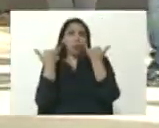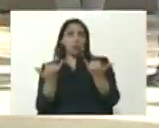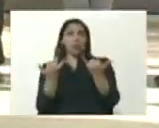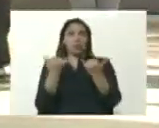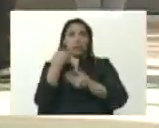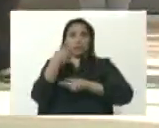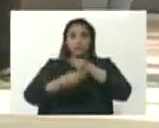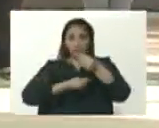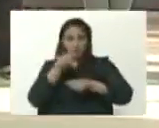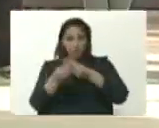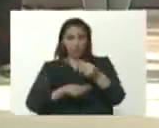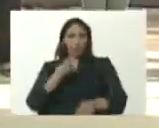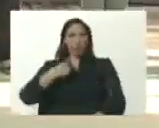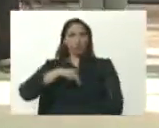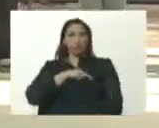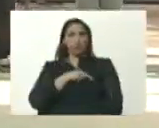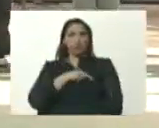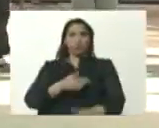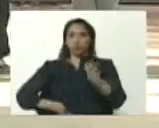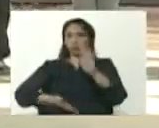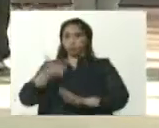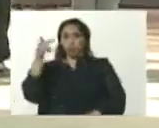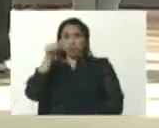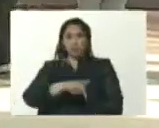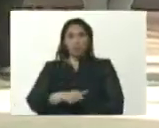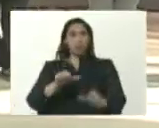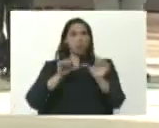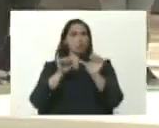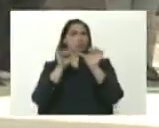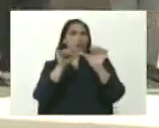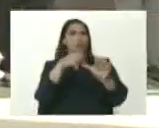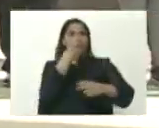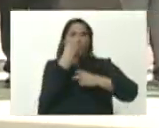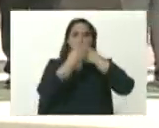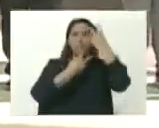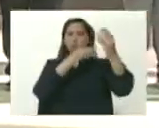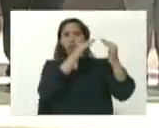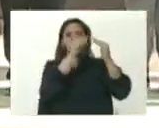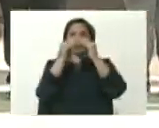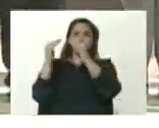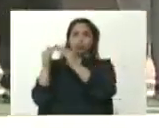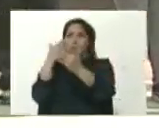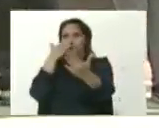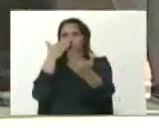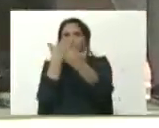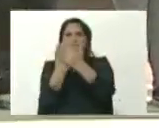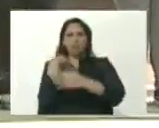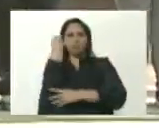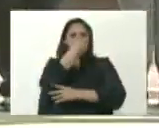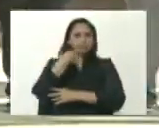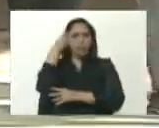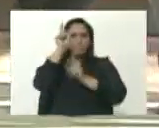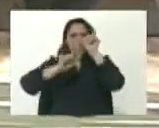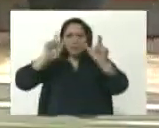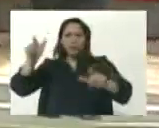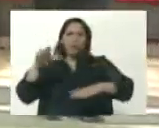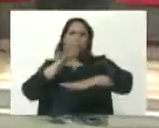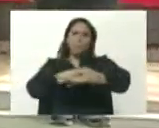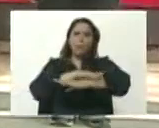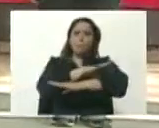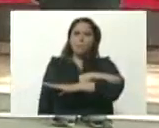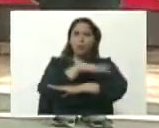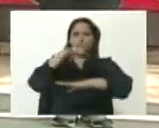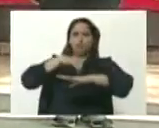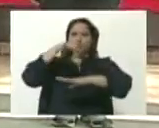y estamos, al salir de aquí, continuamos el casa a casa, de frente a frente con las personas, tocándole de cara